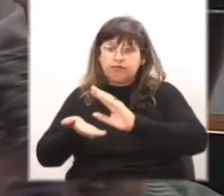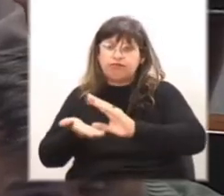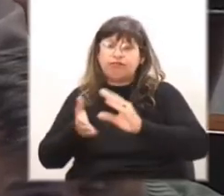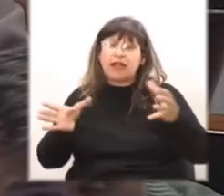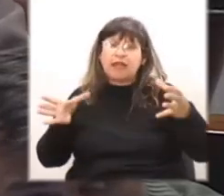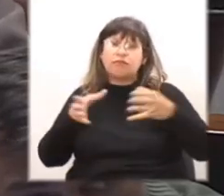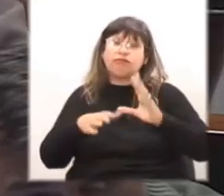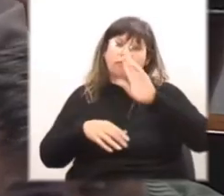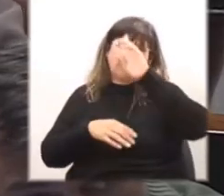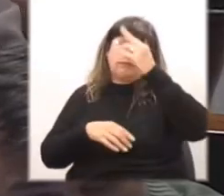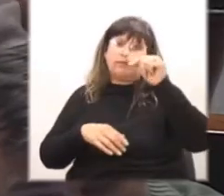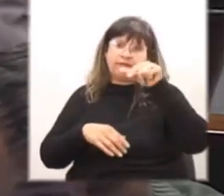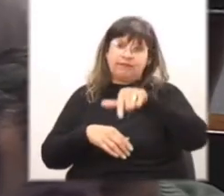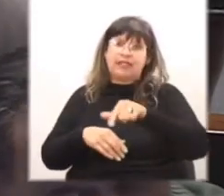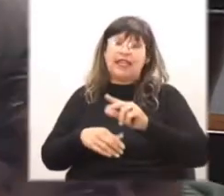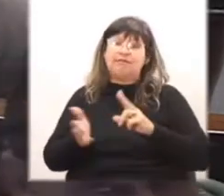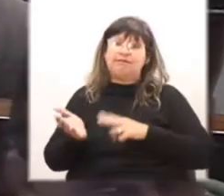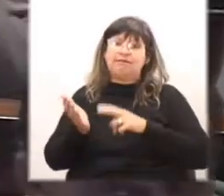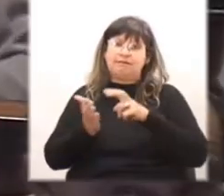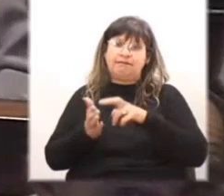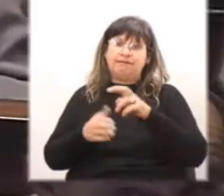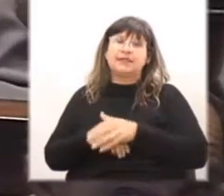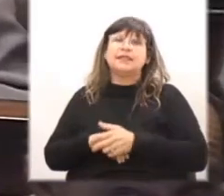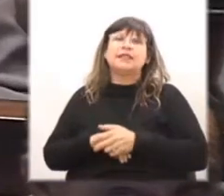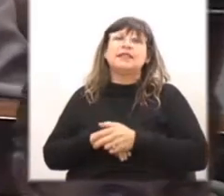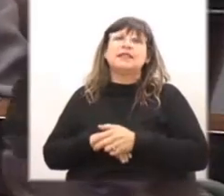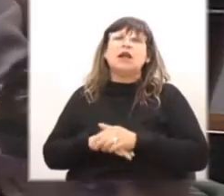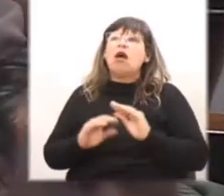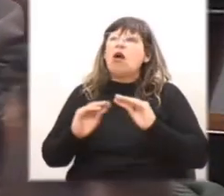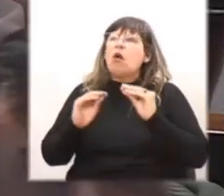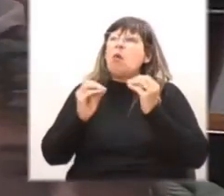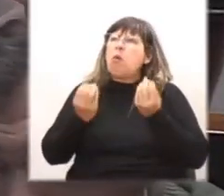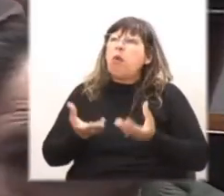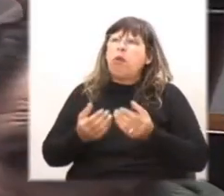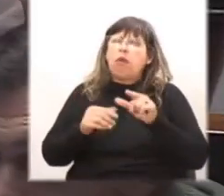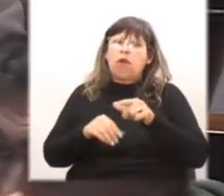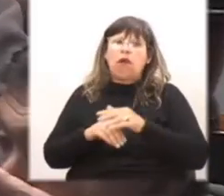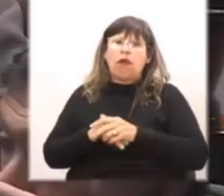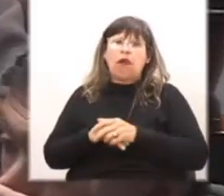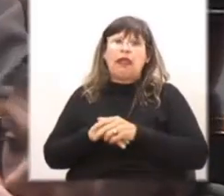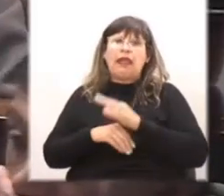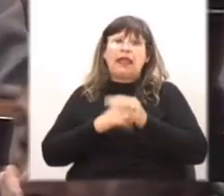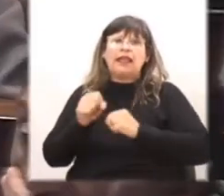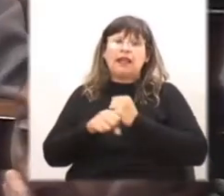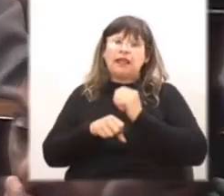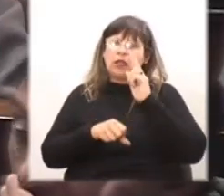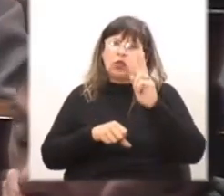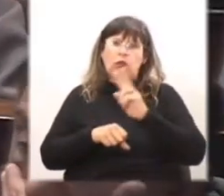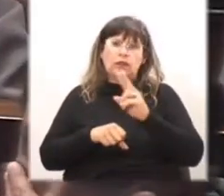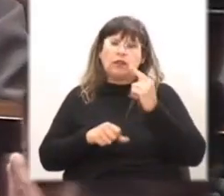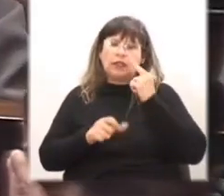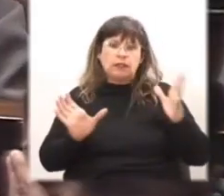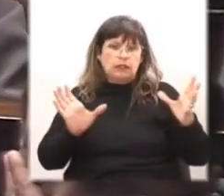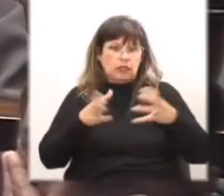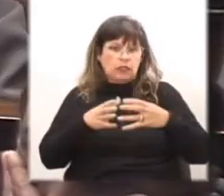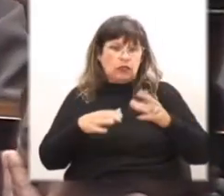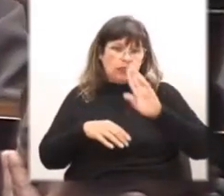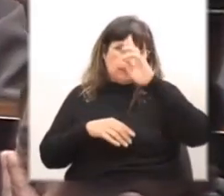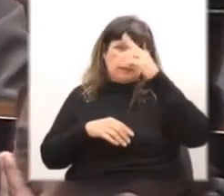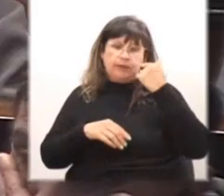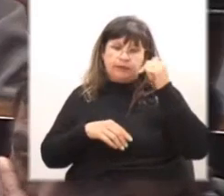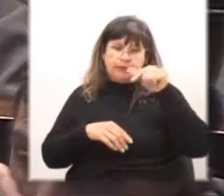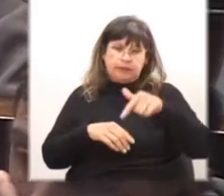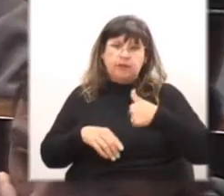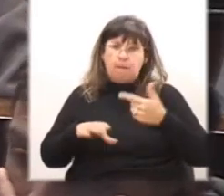en CTM Salto Grande. ¿Por qué razón en el año 2022 la Delegación de Uruguay en